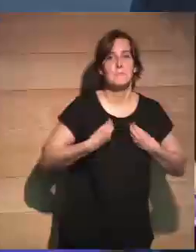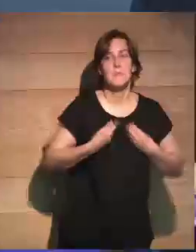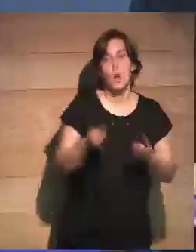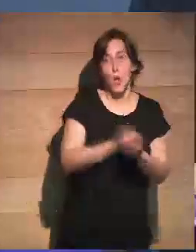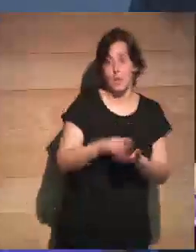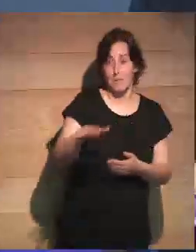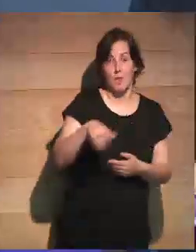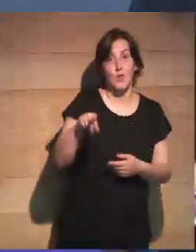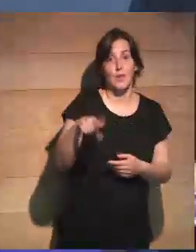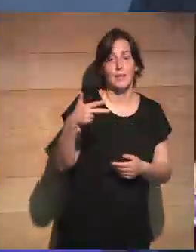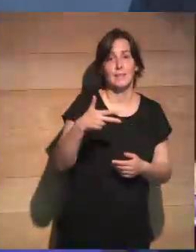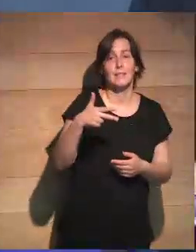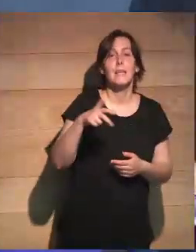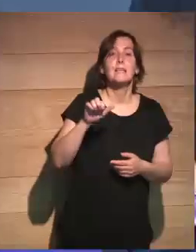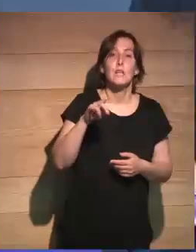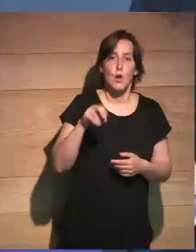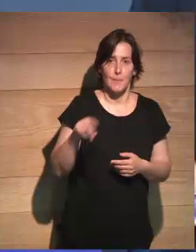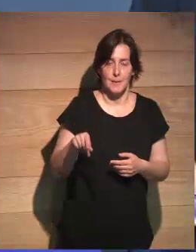Pero nos hemos enterado de otras